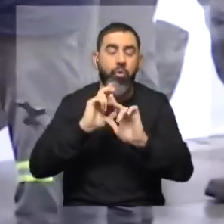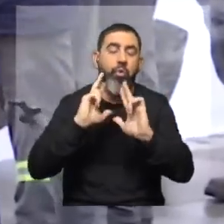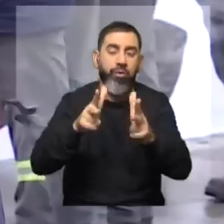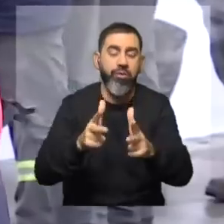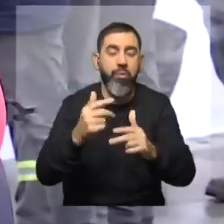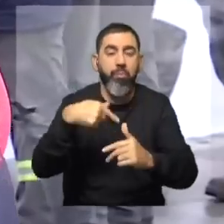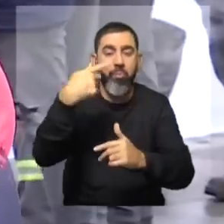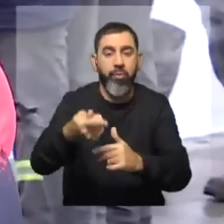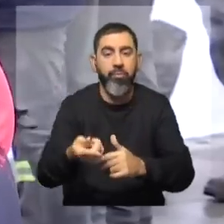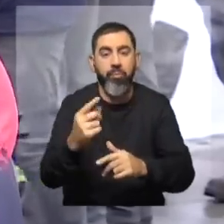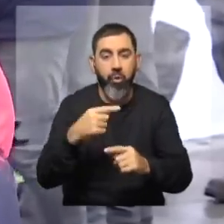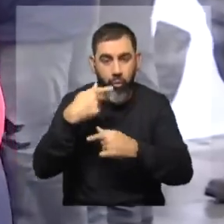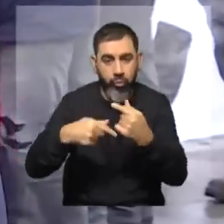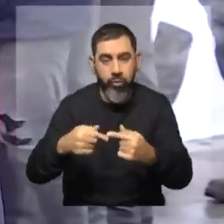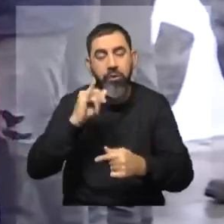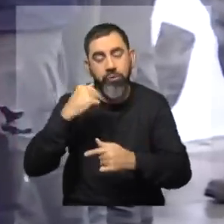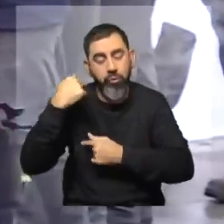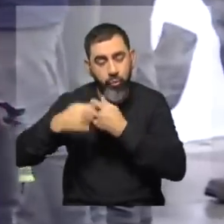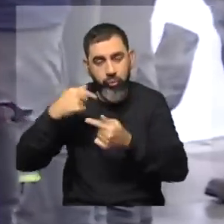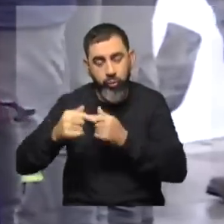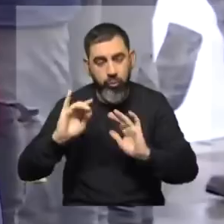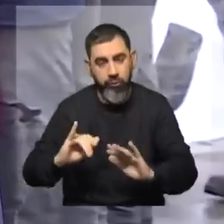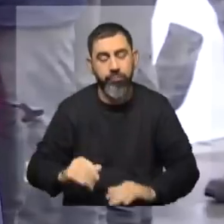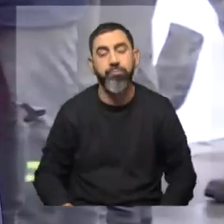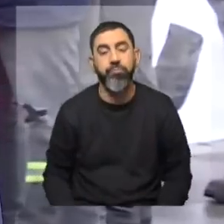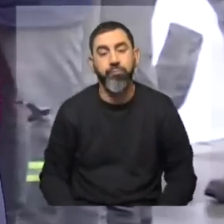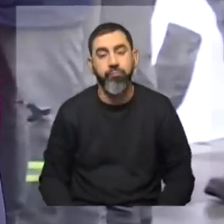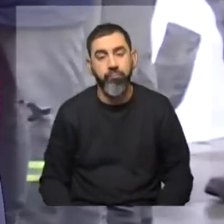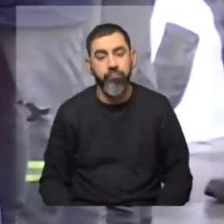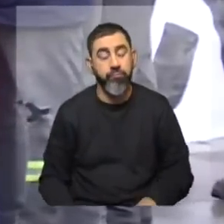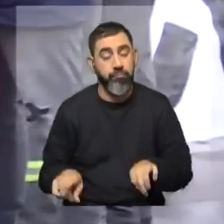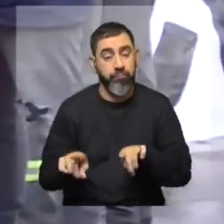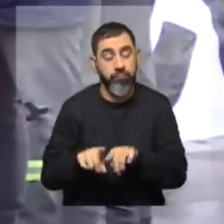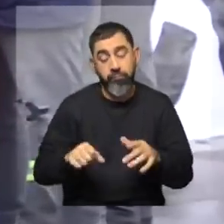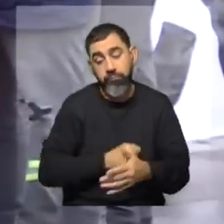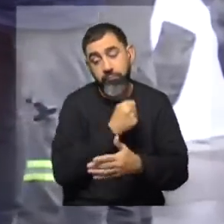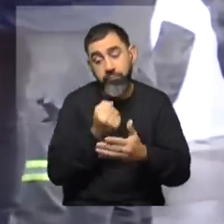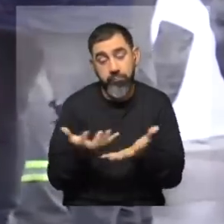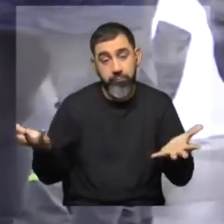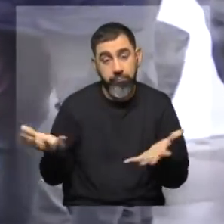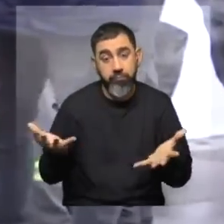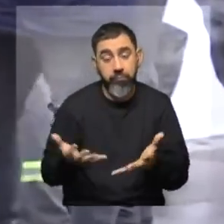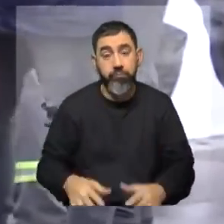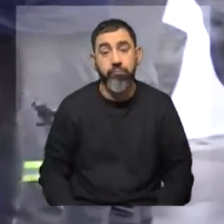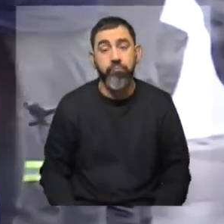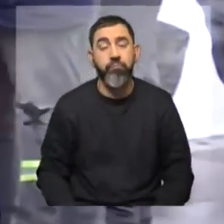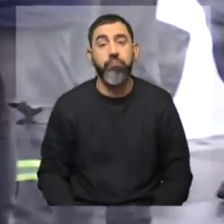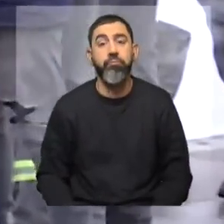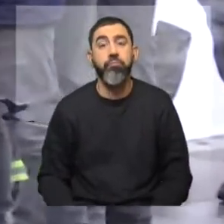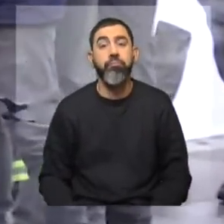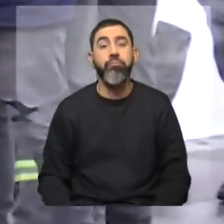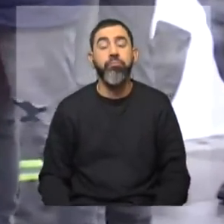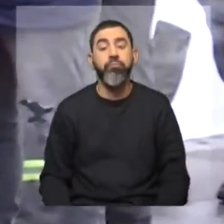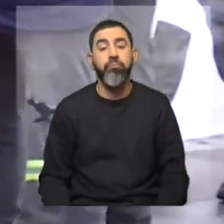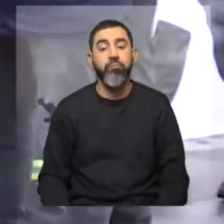a decir cuál es la próxima pero se mantiene sí se mantienen como ya lo veníamos desarrollando este desde el terminal del este allí